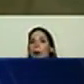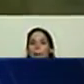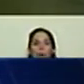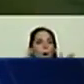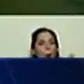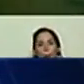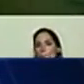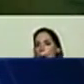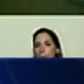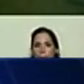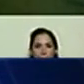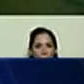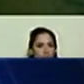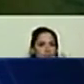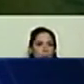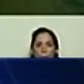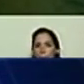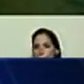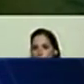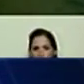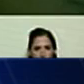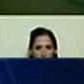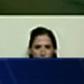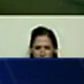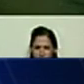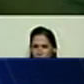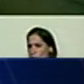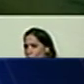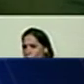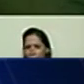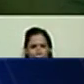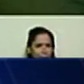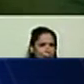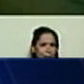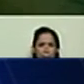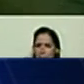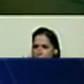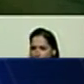declaración entreguista, apátrida, genuflexa.